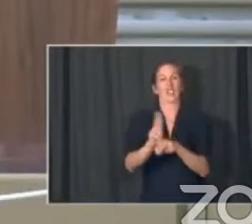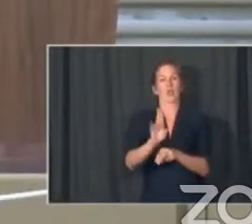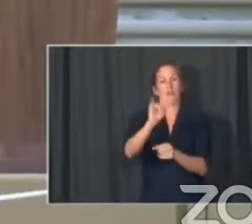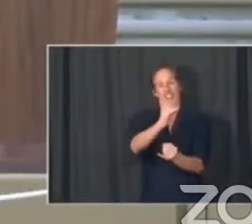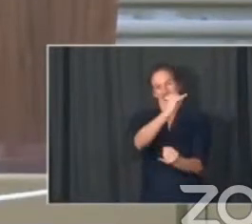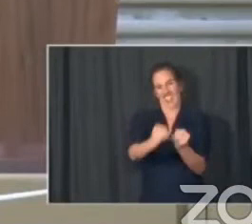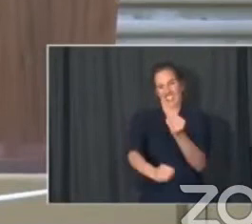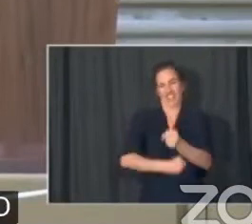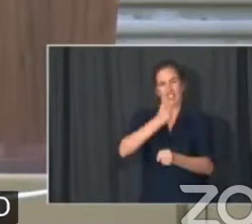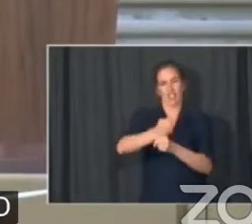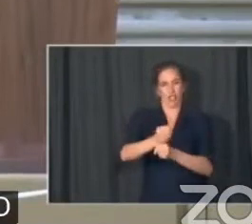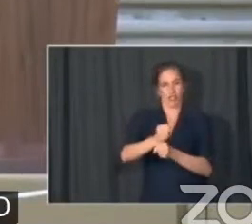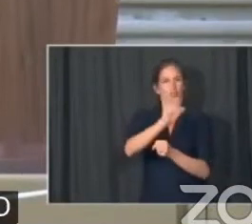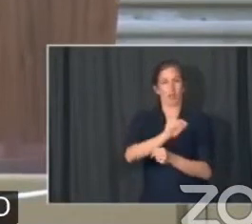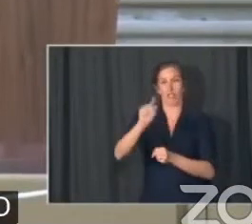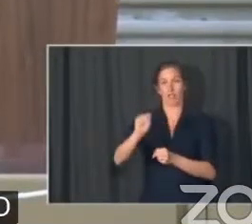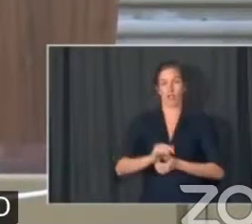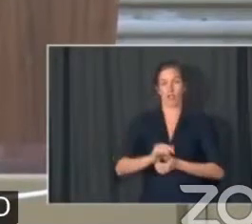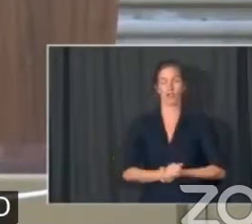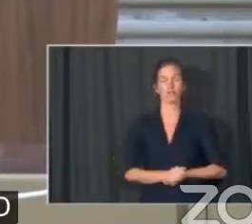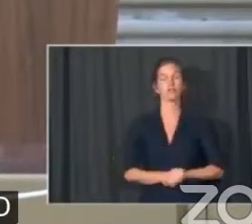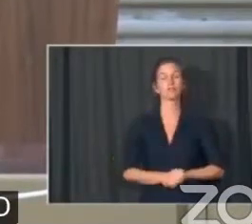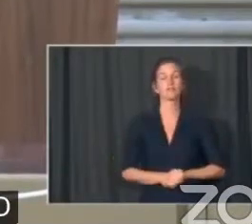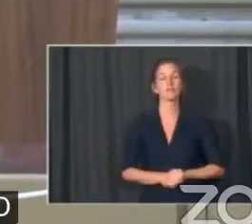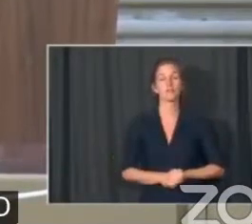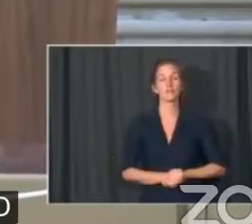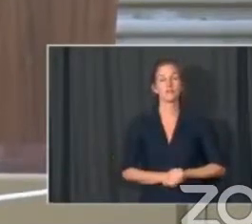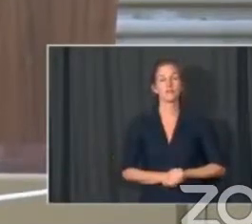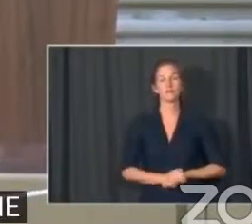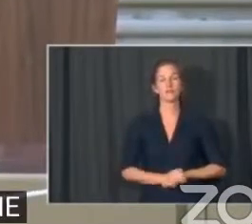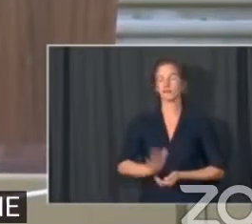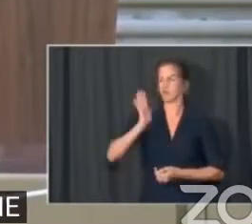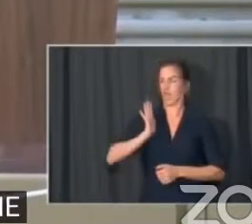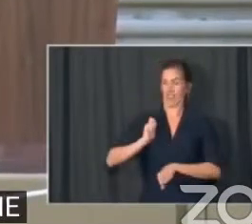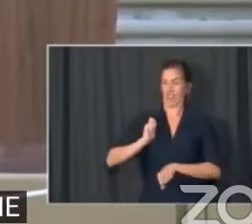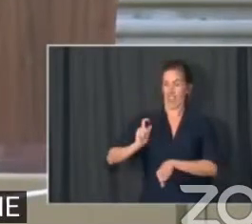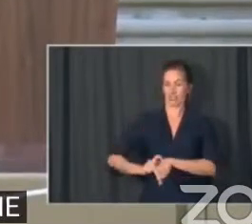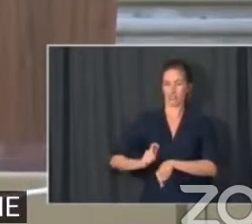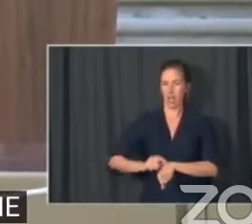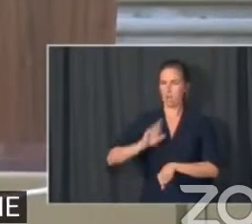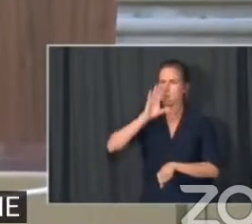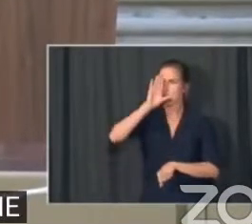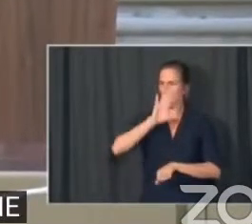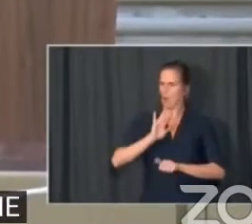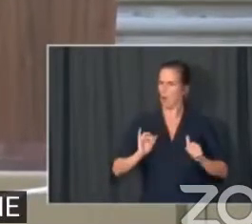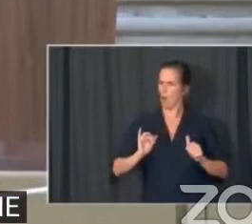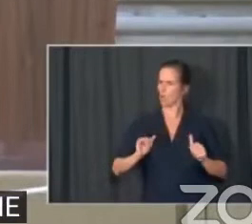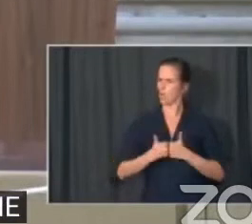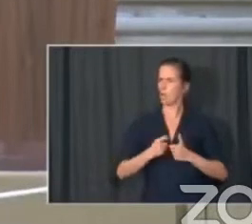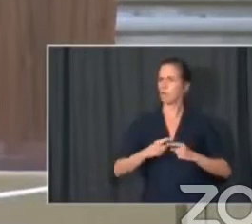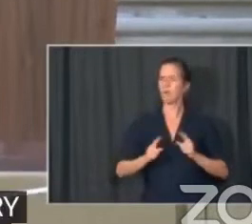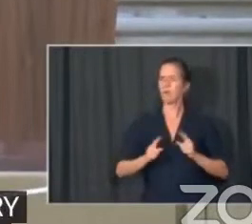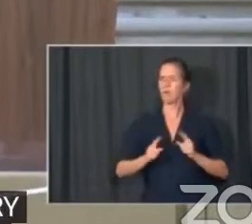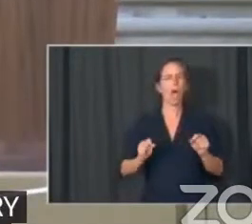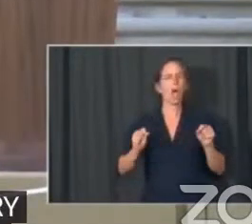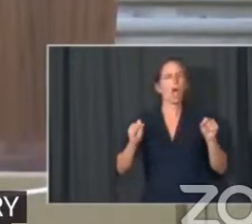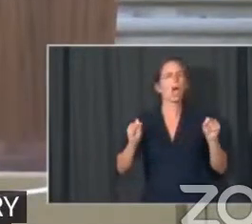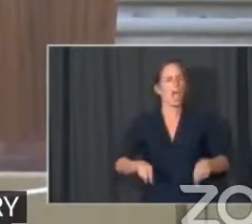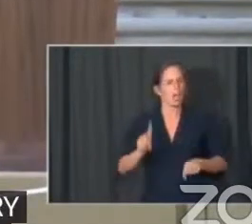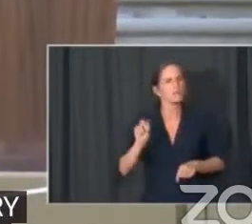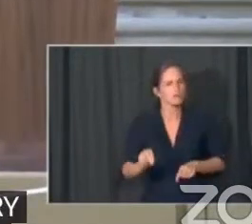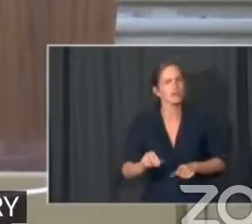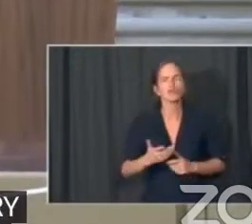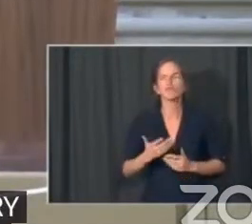estado We said trabajando en then las that vacunas, en las while very terapias challenging, disponibles the para goal proveerle a was las personas de credible los and Estados therefore Unidos, a la población. was